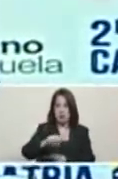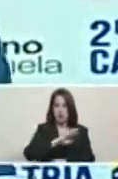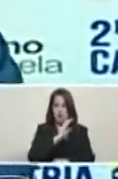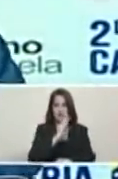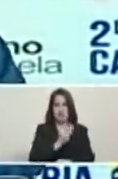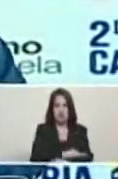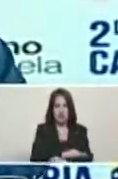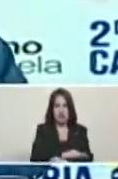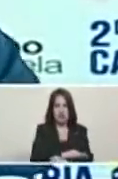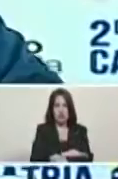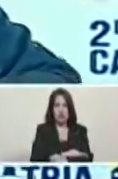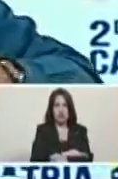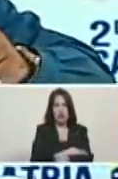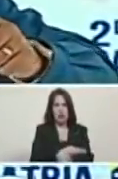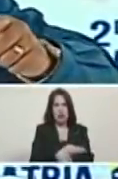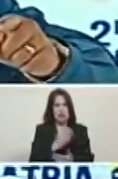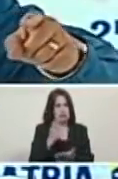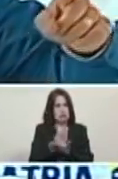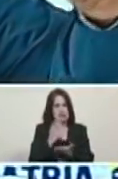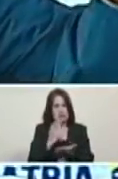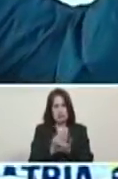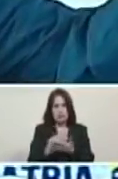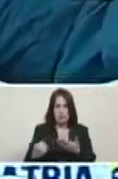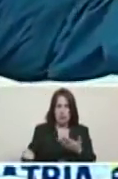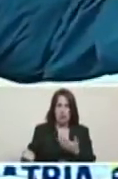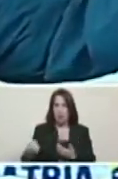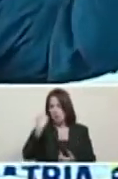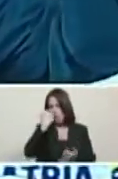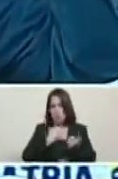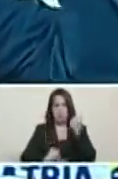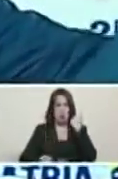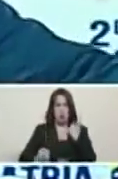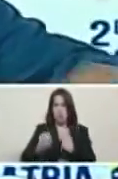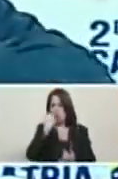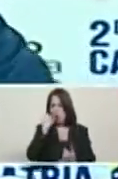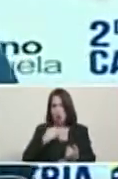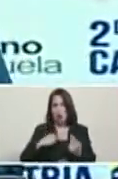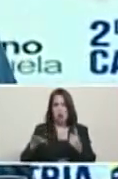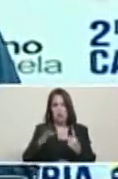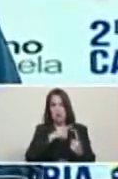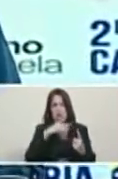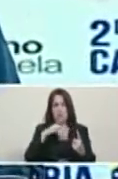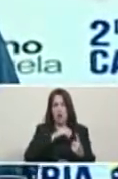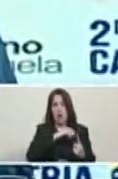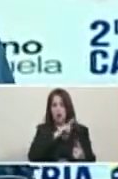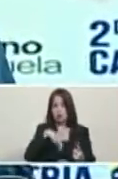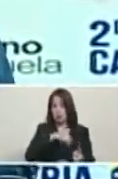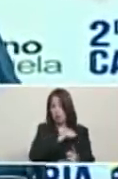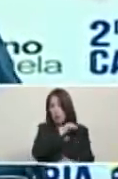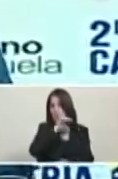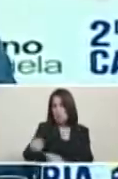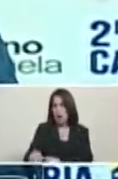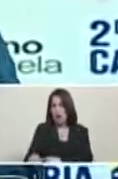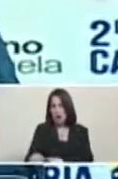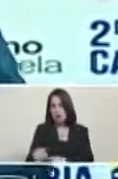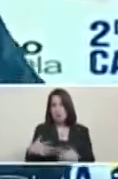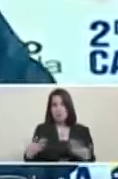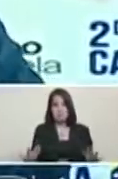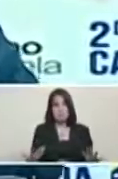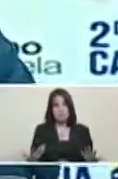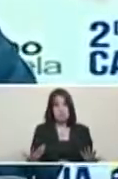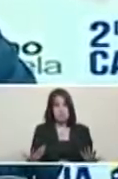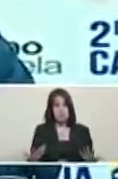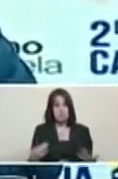fuerte al que desde siempre conspira y conspira. Y conspira.